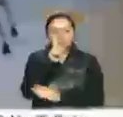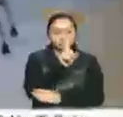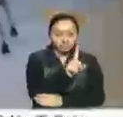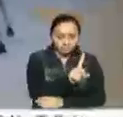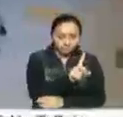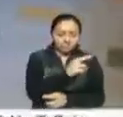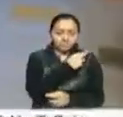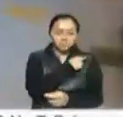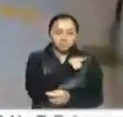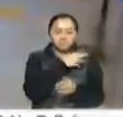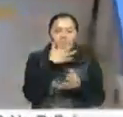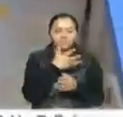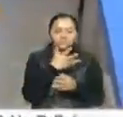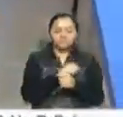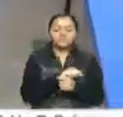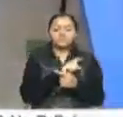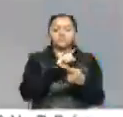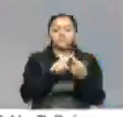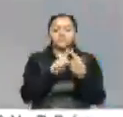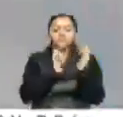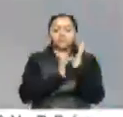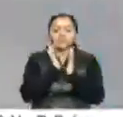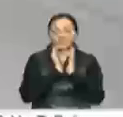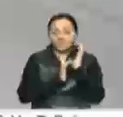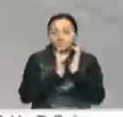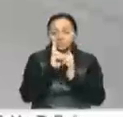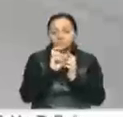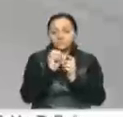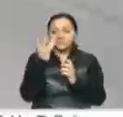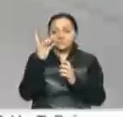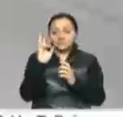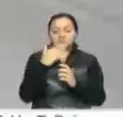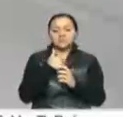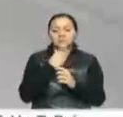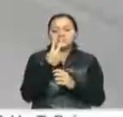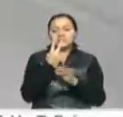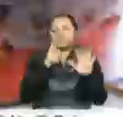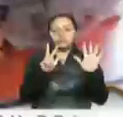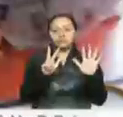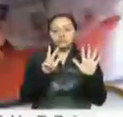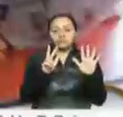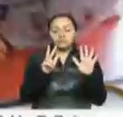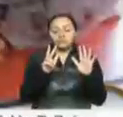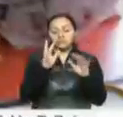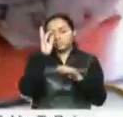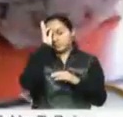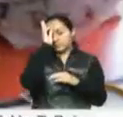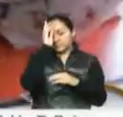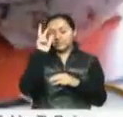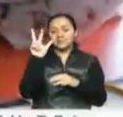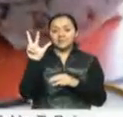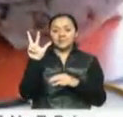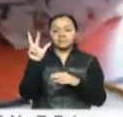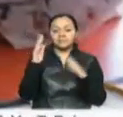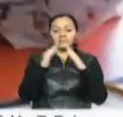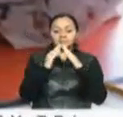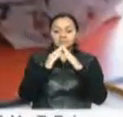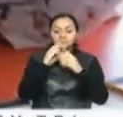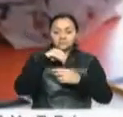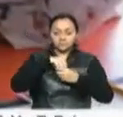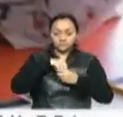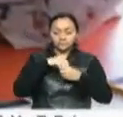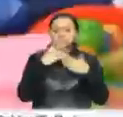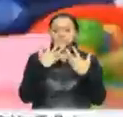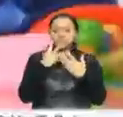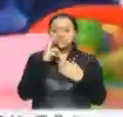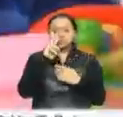abril de 2017, el programa registraba 28 hospitales y 3 casas de acogida a nivel nacional, con